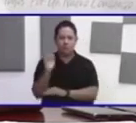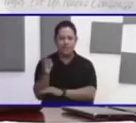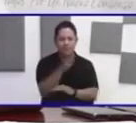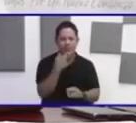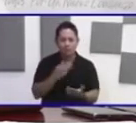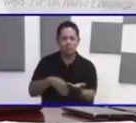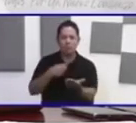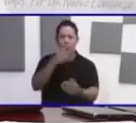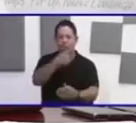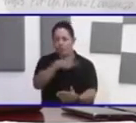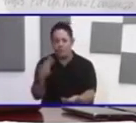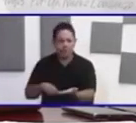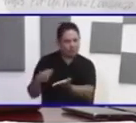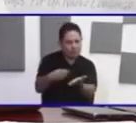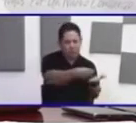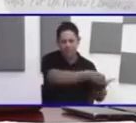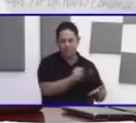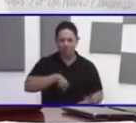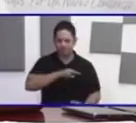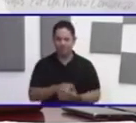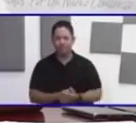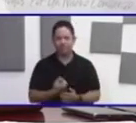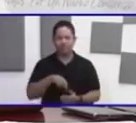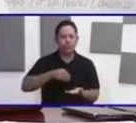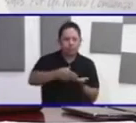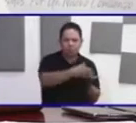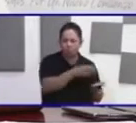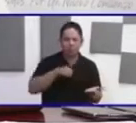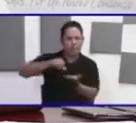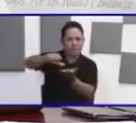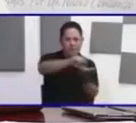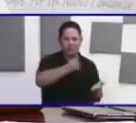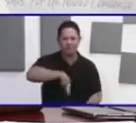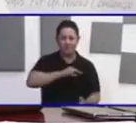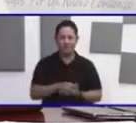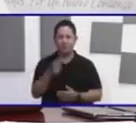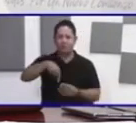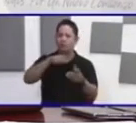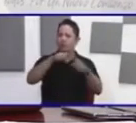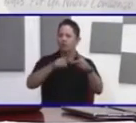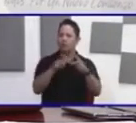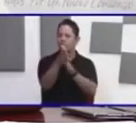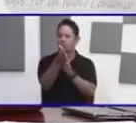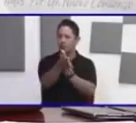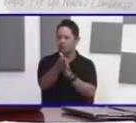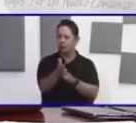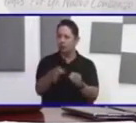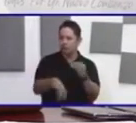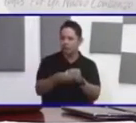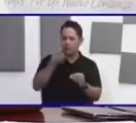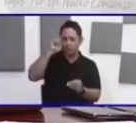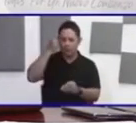esos compromisos. Es por ello que hacemos estos dos anuncios adicionales. El gobierno departamental anuncia a